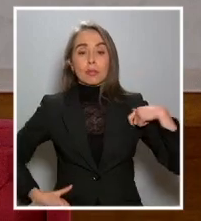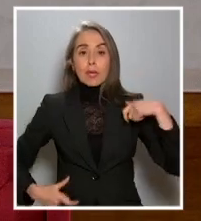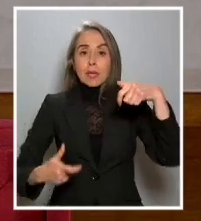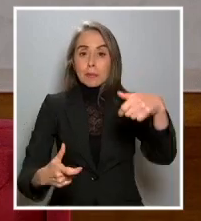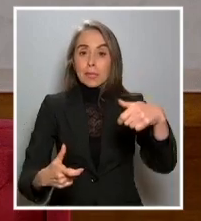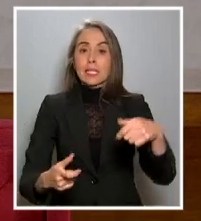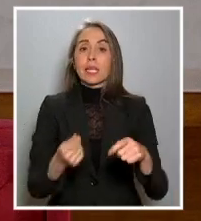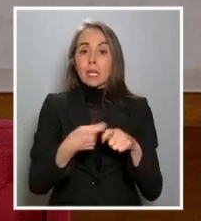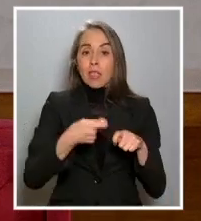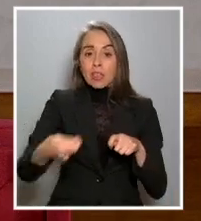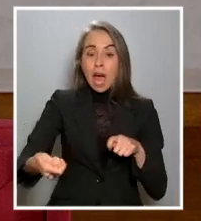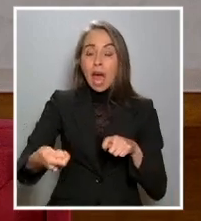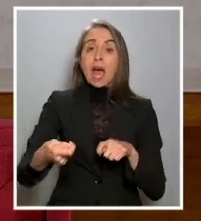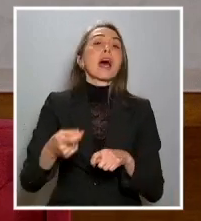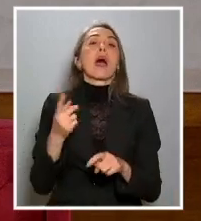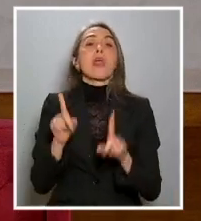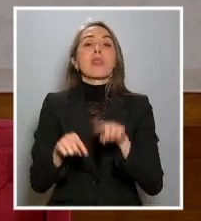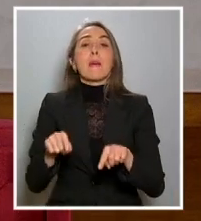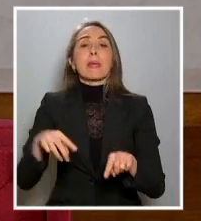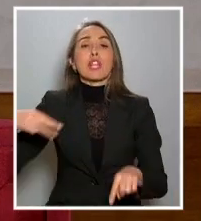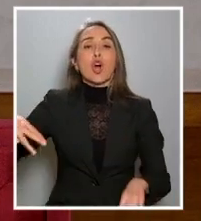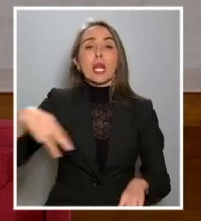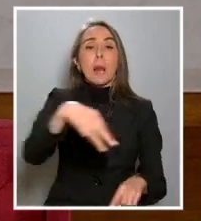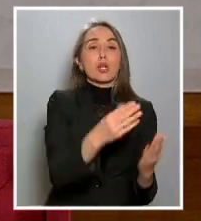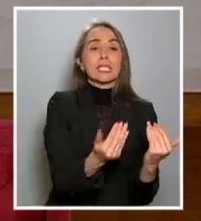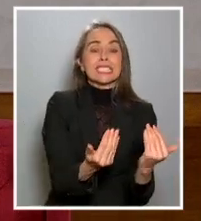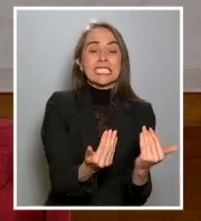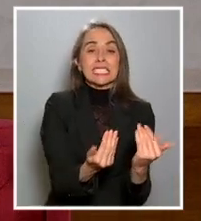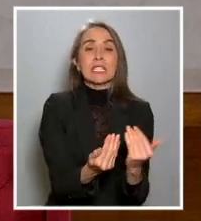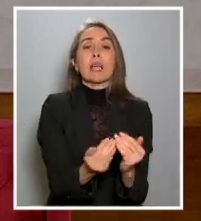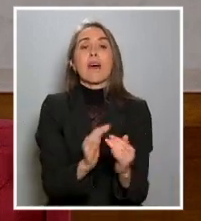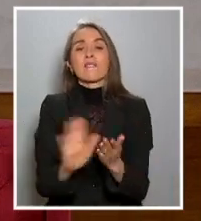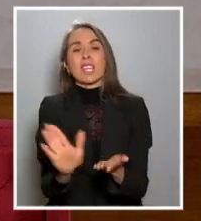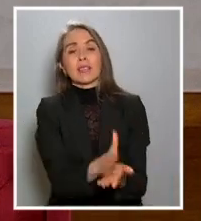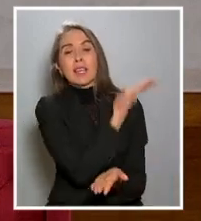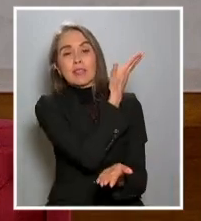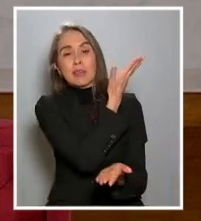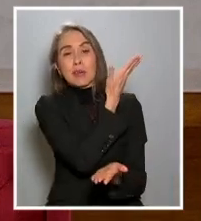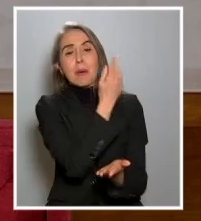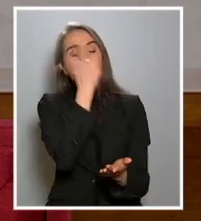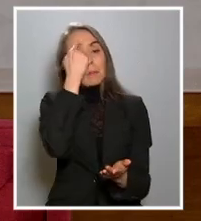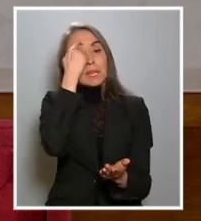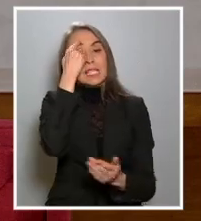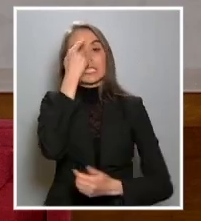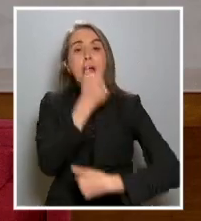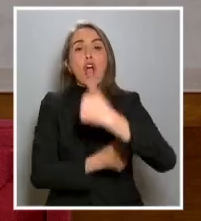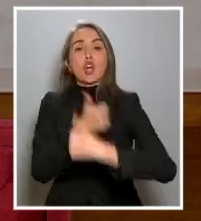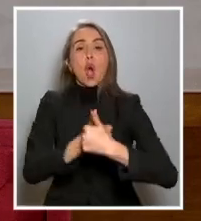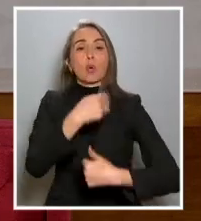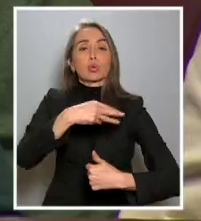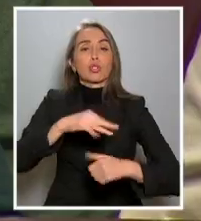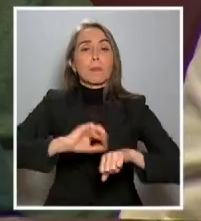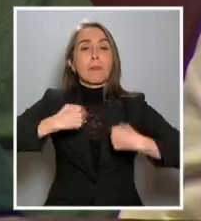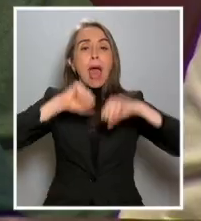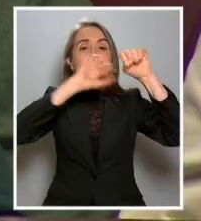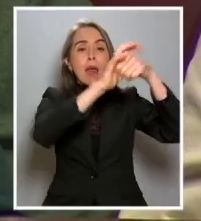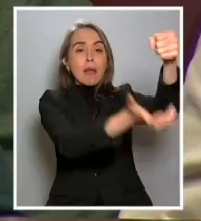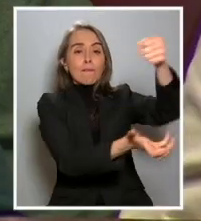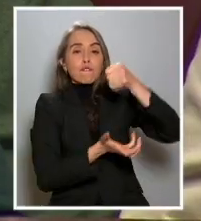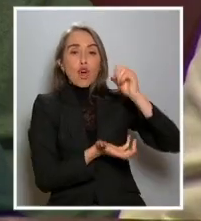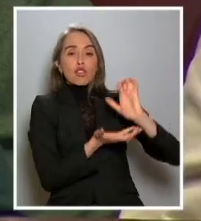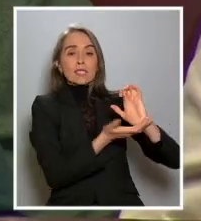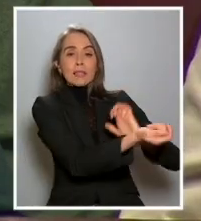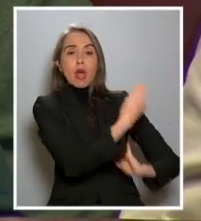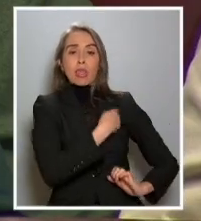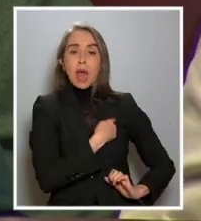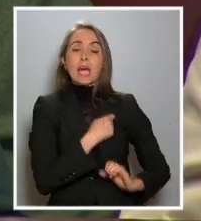se les asigna financiamiento de acuerdo a sus necesidades, dejando de una vez por todas atrás la lógica de los concursos para estos recursos, que terminaba